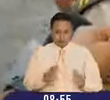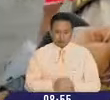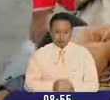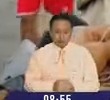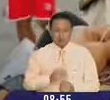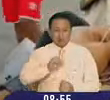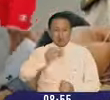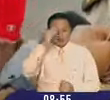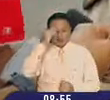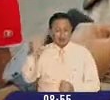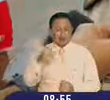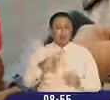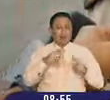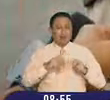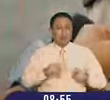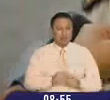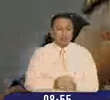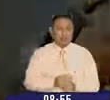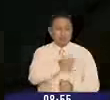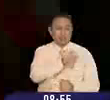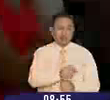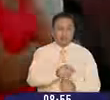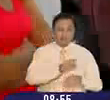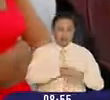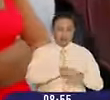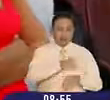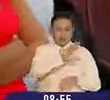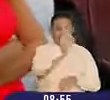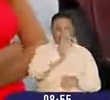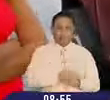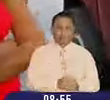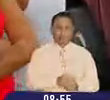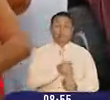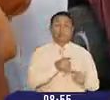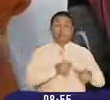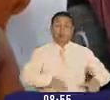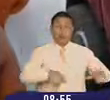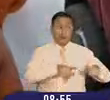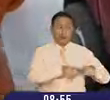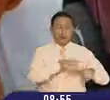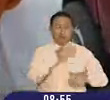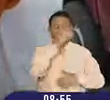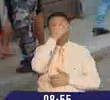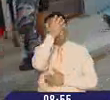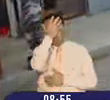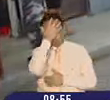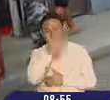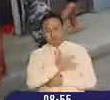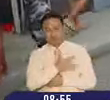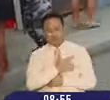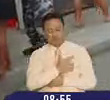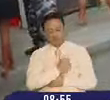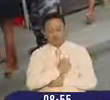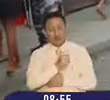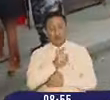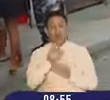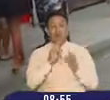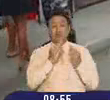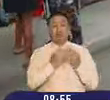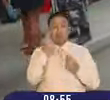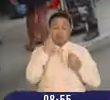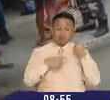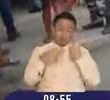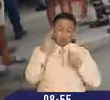tenga una línea investigativa y poder dar con los autores. En el sitio se vivieron momentos desgarradores. Los parientes del difunto lloraban